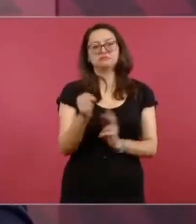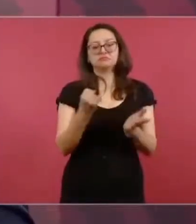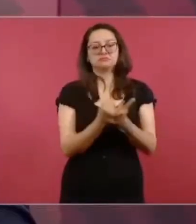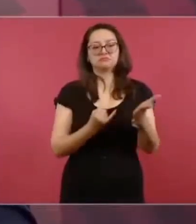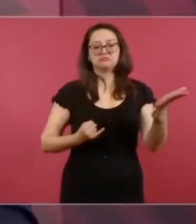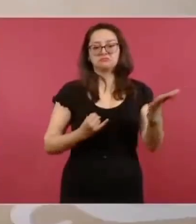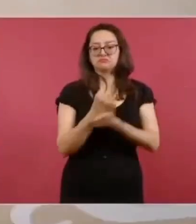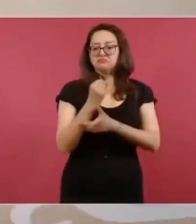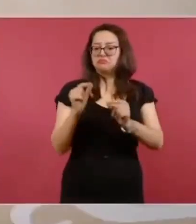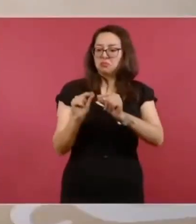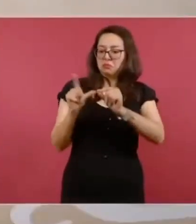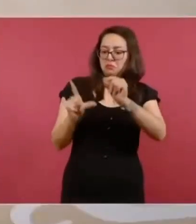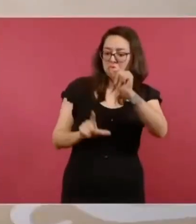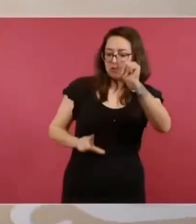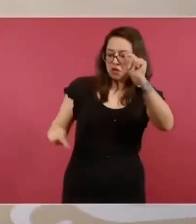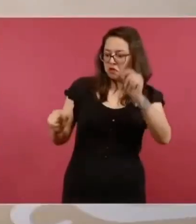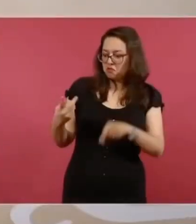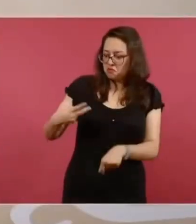particulares